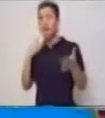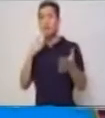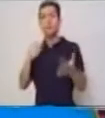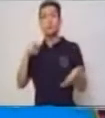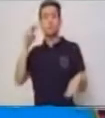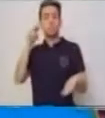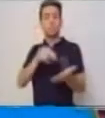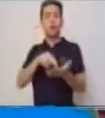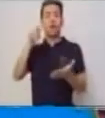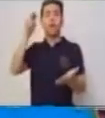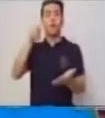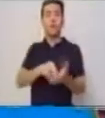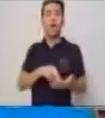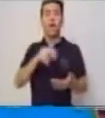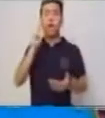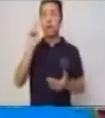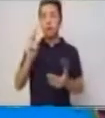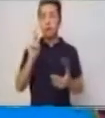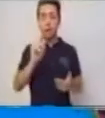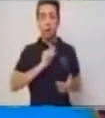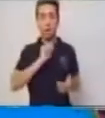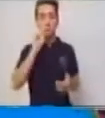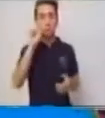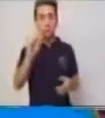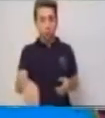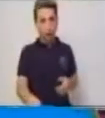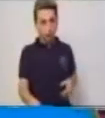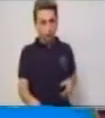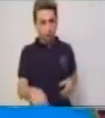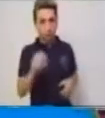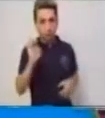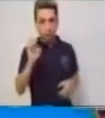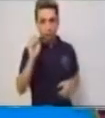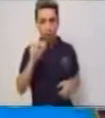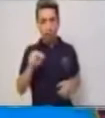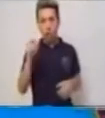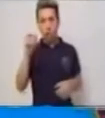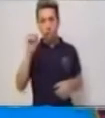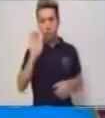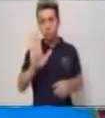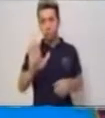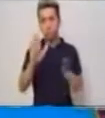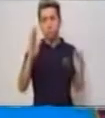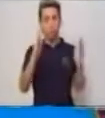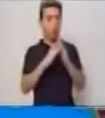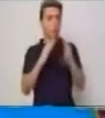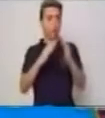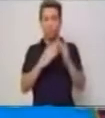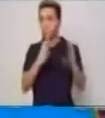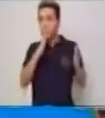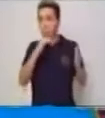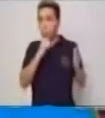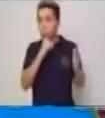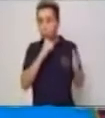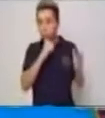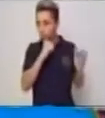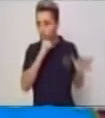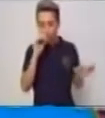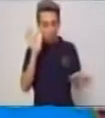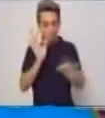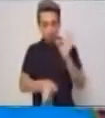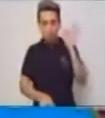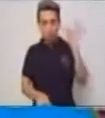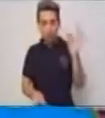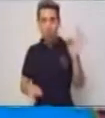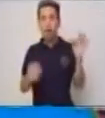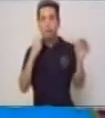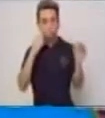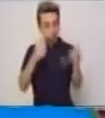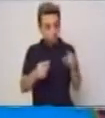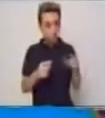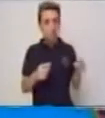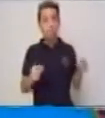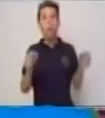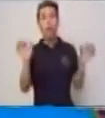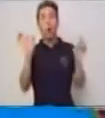y está en su casa. Entonces, no puede ser una oración simple. Veamos si es una oración